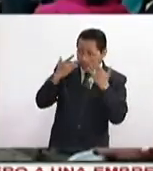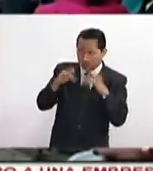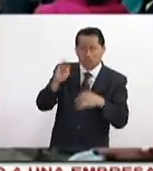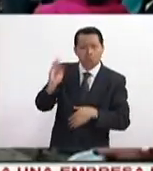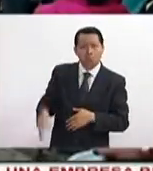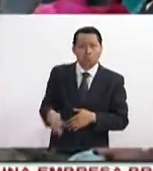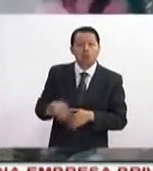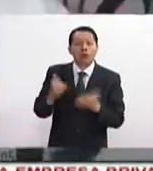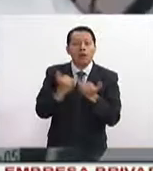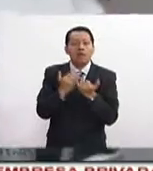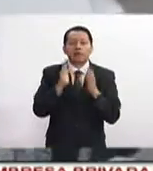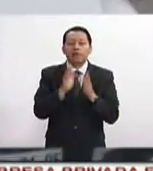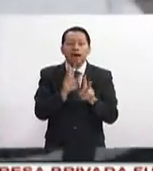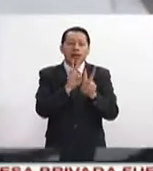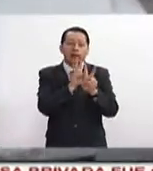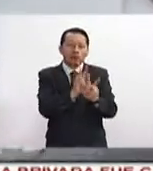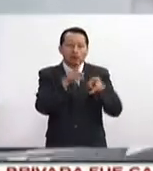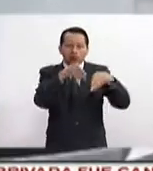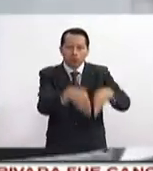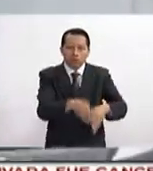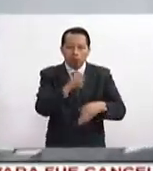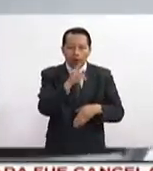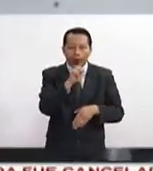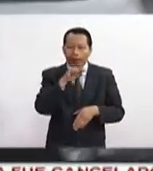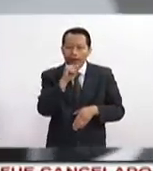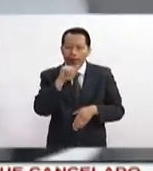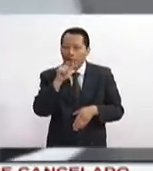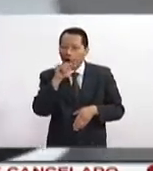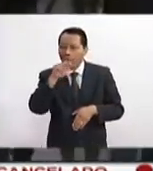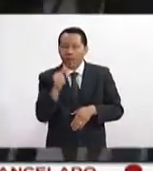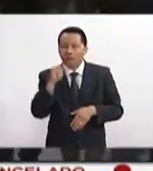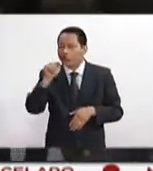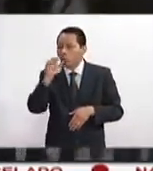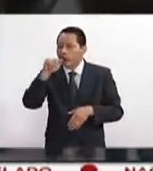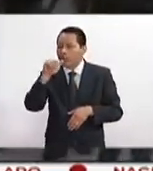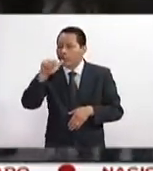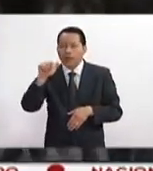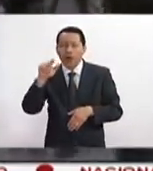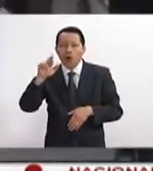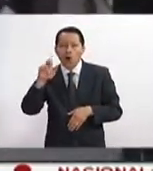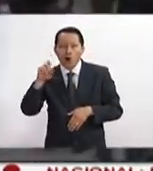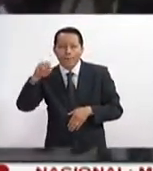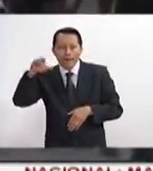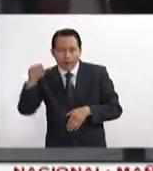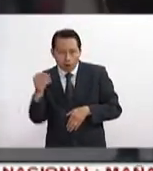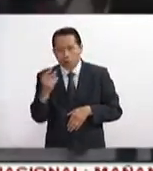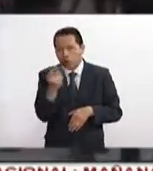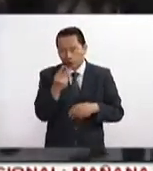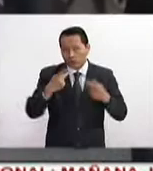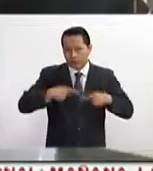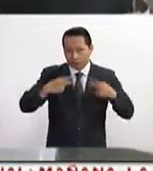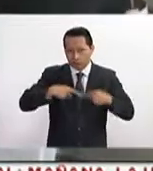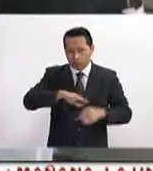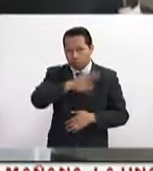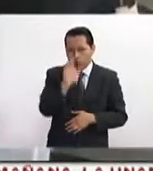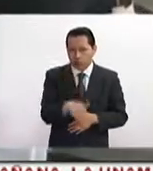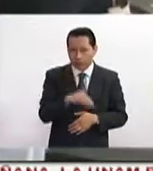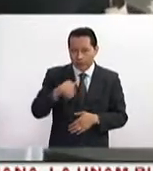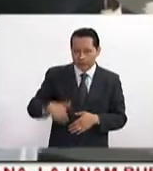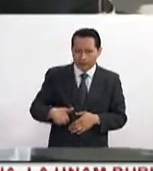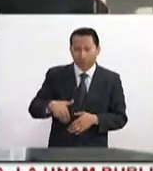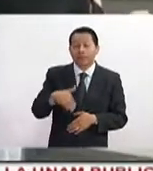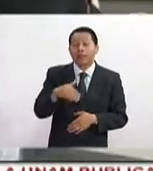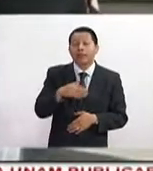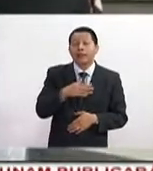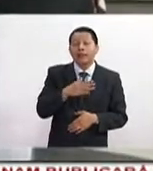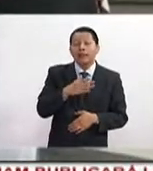velados y enterrados los cuerpos de Juan Mena López y Juan Mena Romero, quienes murieron en este accidente. Sonia Mena, hija